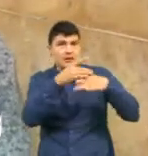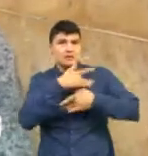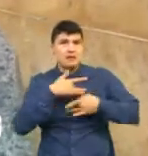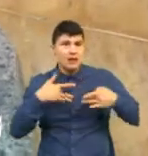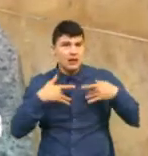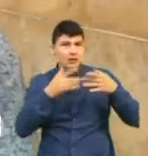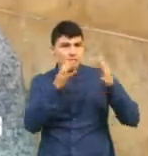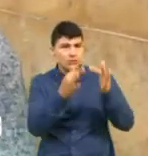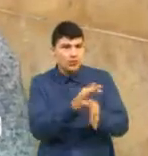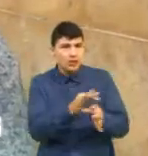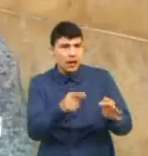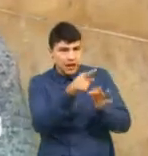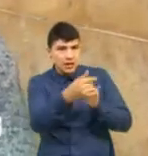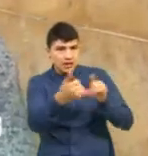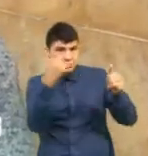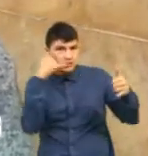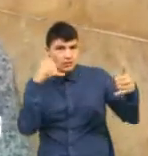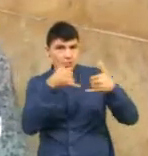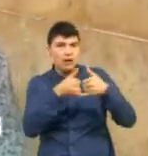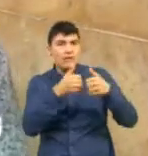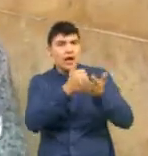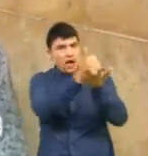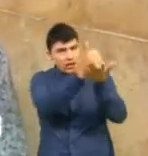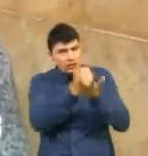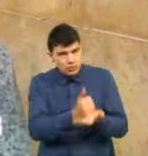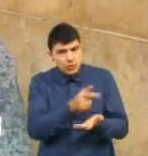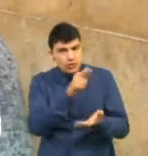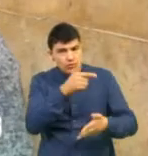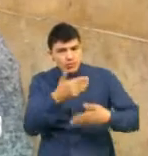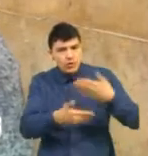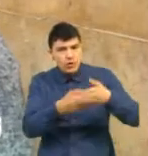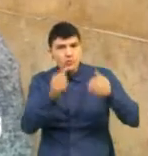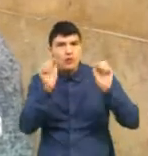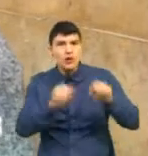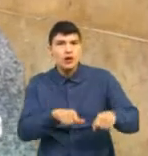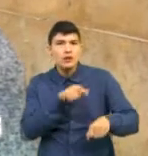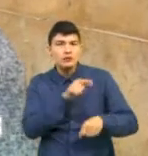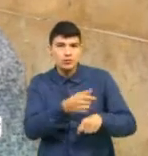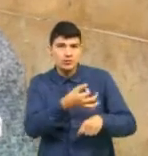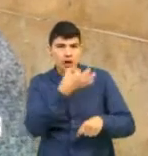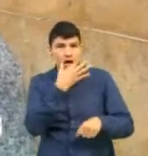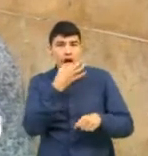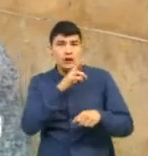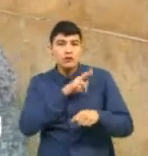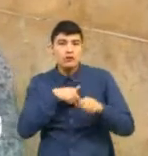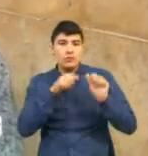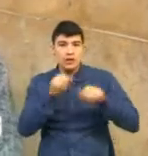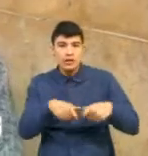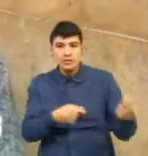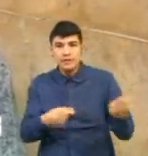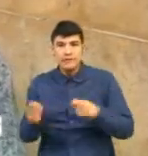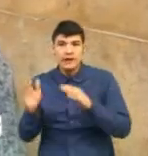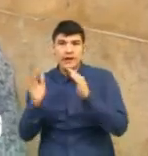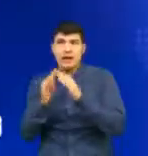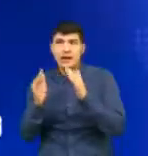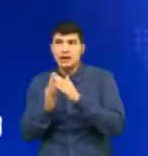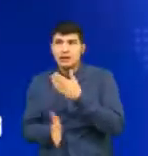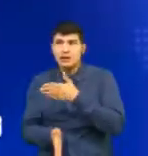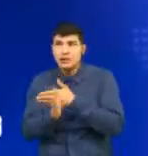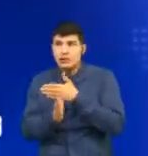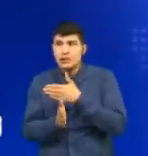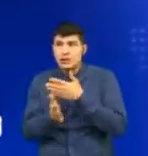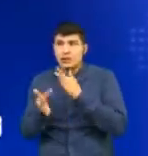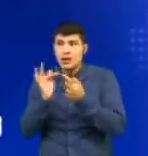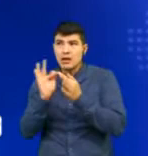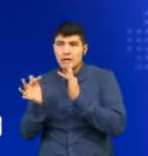se contacte con nosotros y nos ayude a que se genere la autorización de este medicamento y podernos llevar a nuestro hijo para la casa y continuar el tratamiento